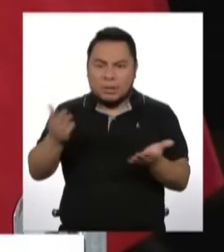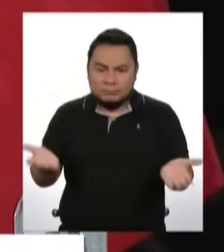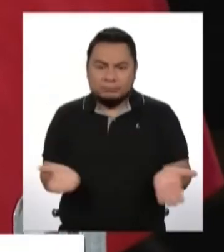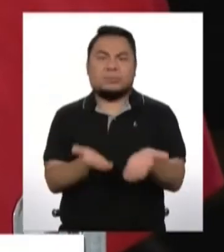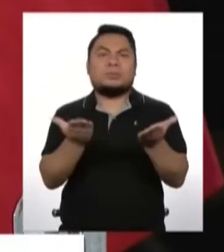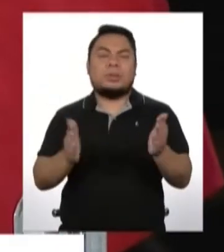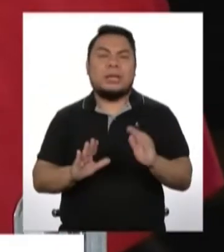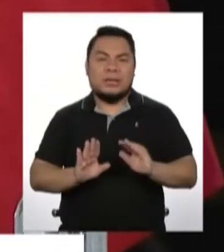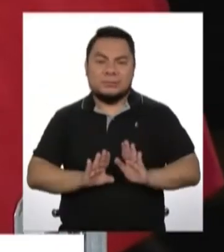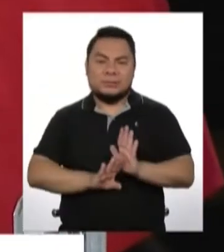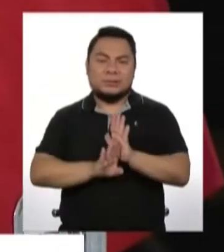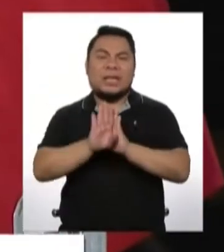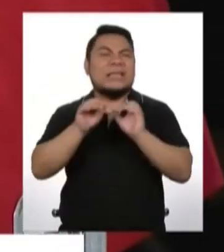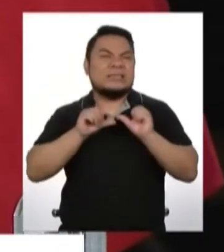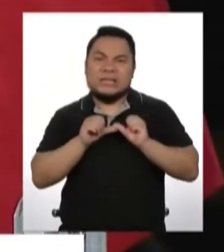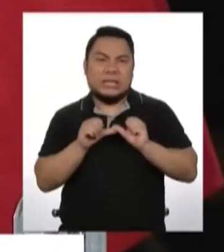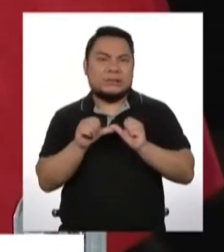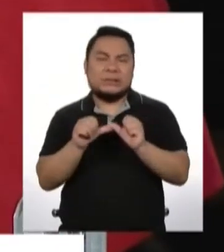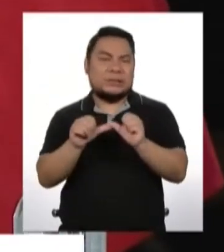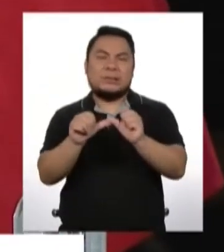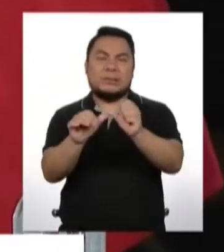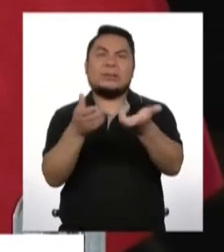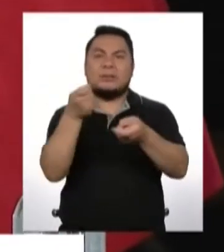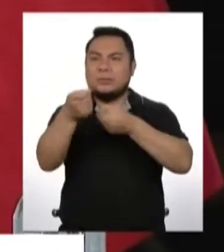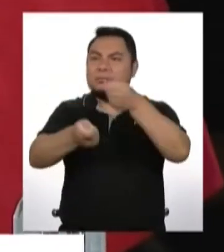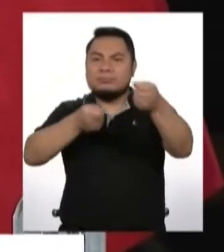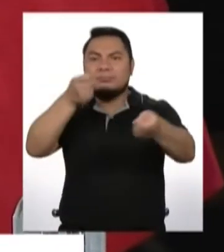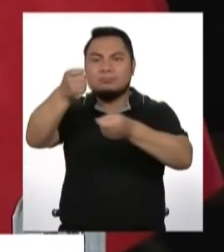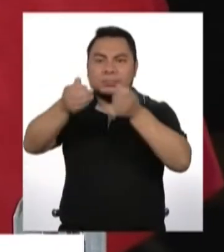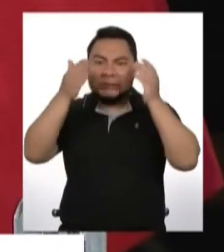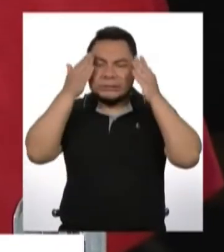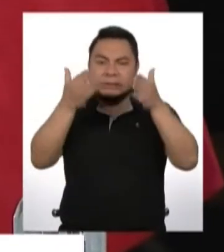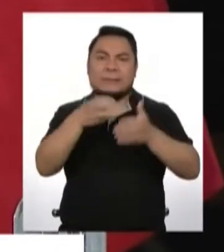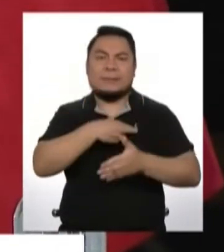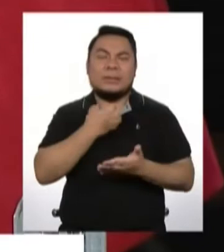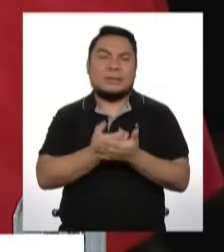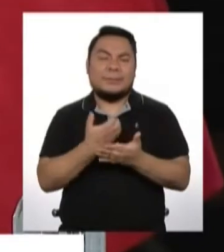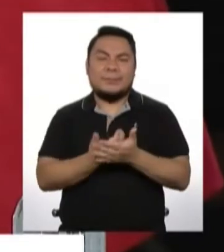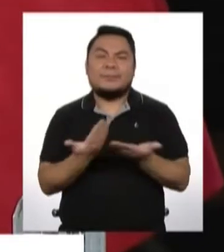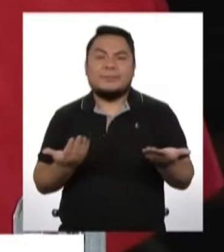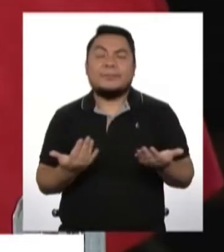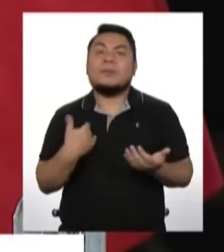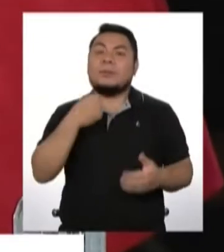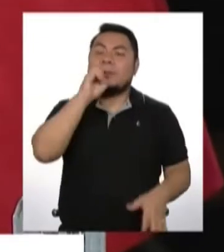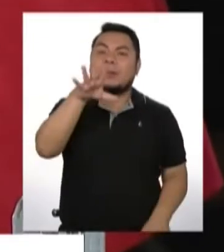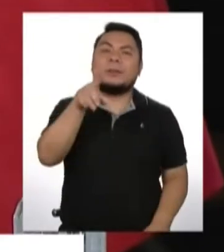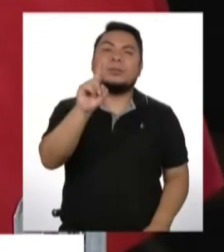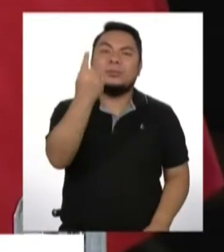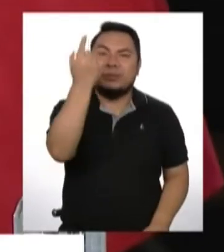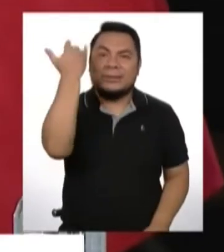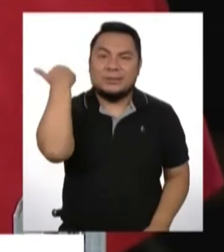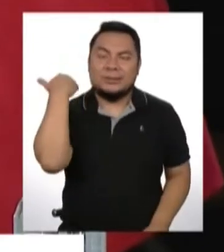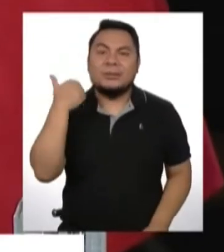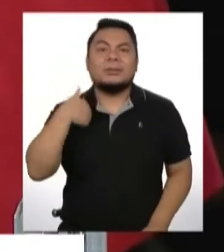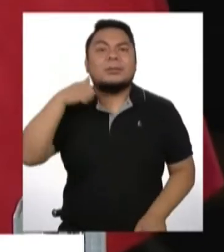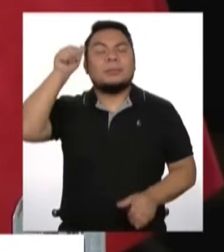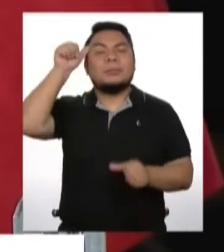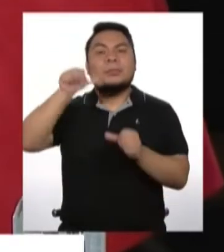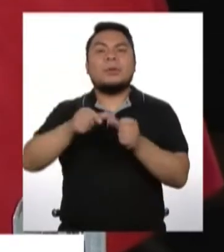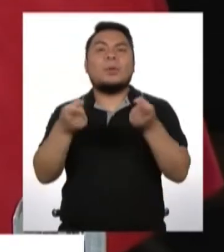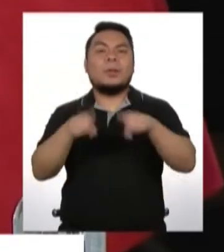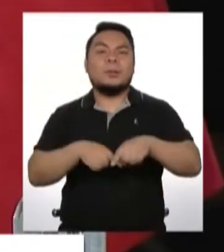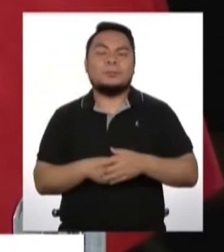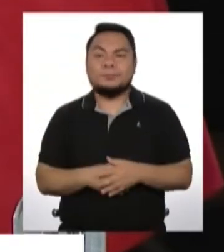hay solamente ahora algunas actividades que están funcionando, ¿no? Y que le dijimos desde un principio. Yo recuerdo que